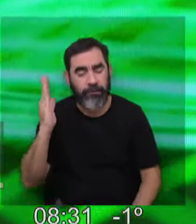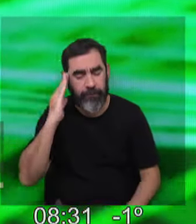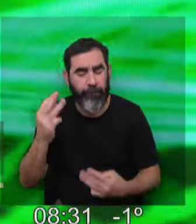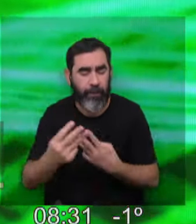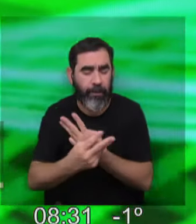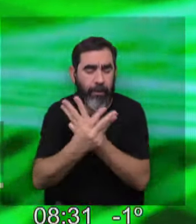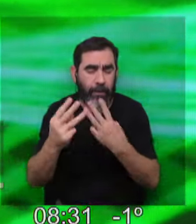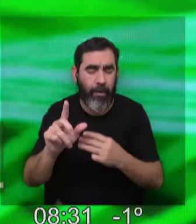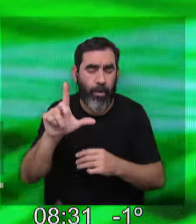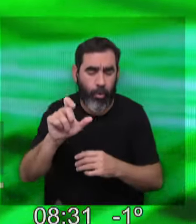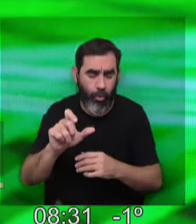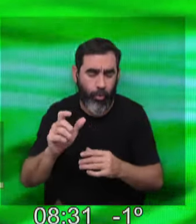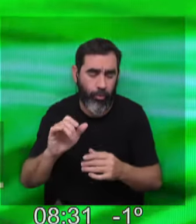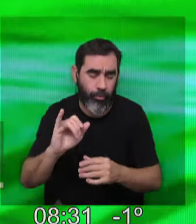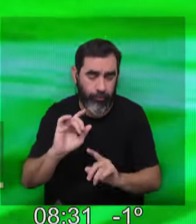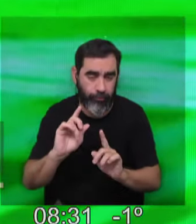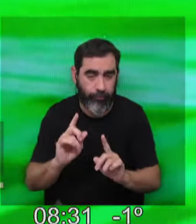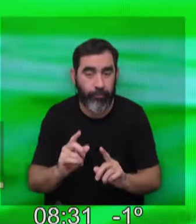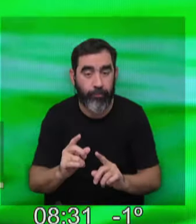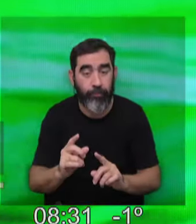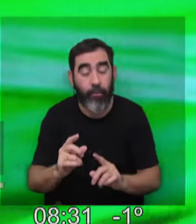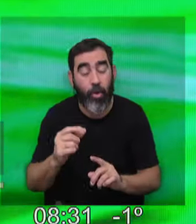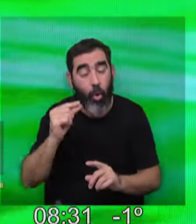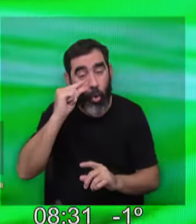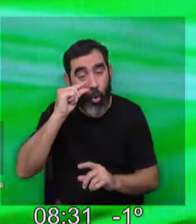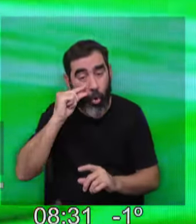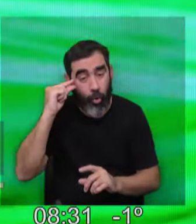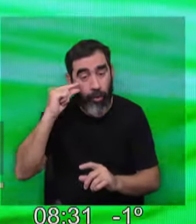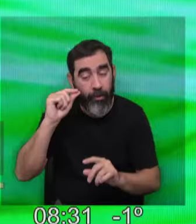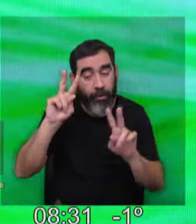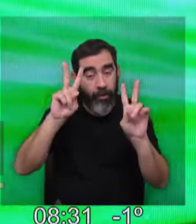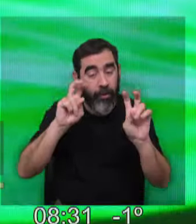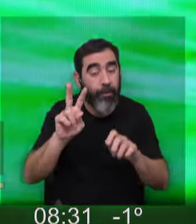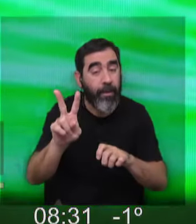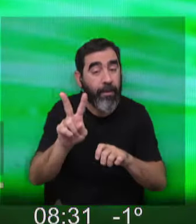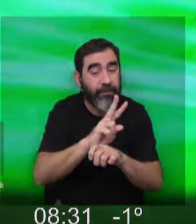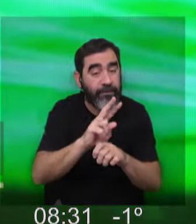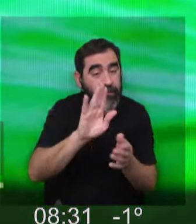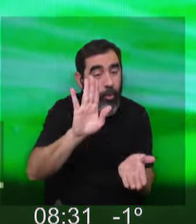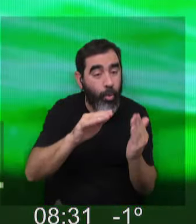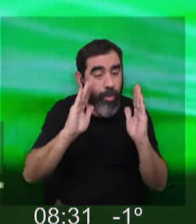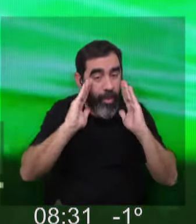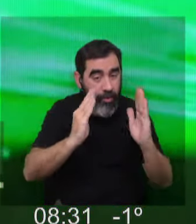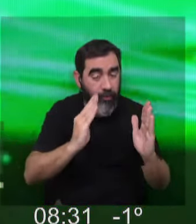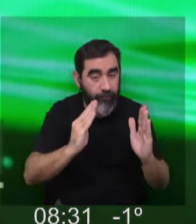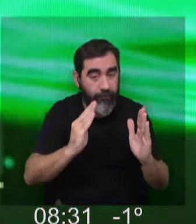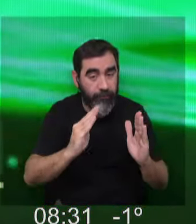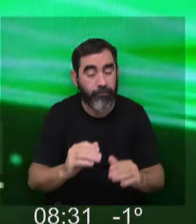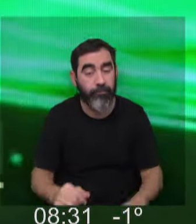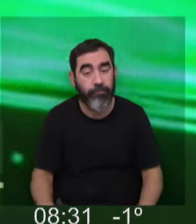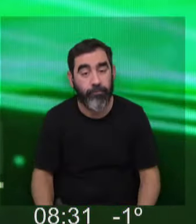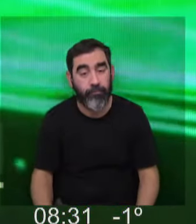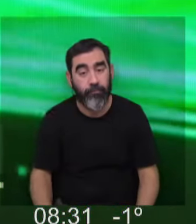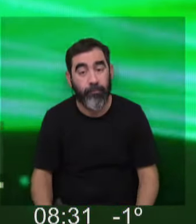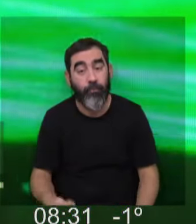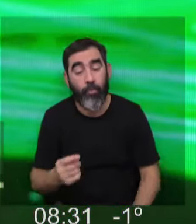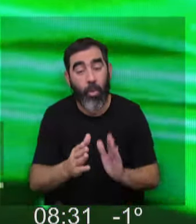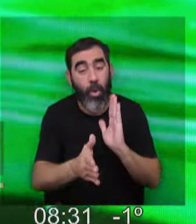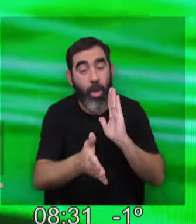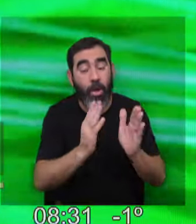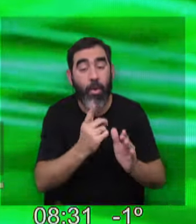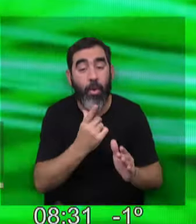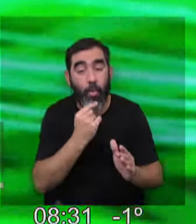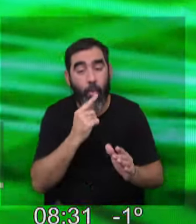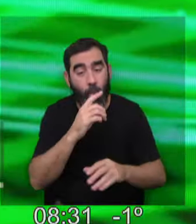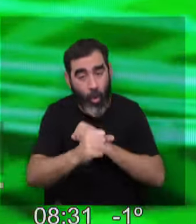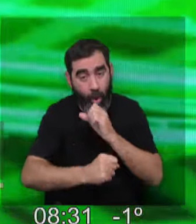una persona preparada. Y Andrés, por su lado, está más referido al tema seguridad. Uh-huh. Por algo ha sido el abogado de los policías